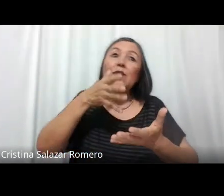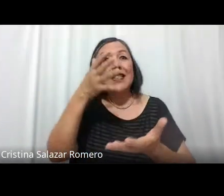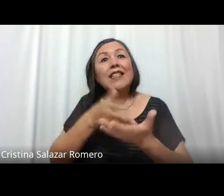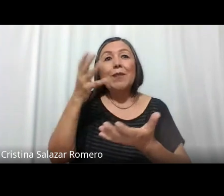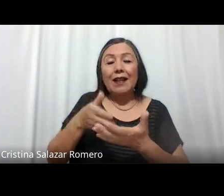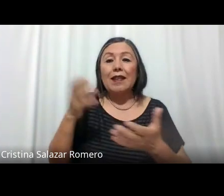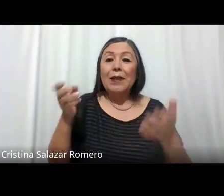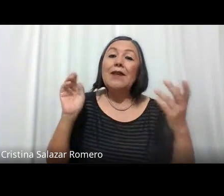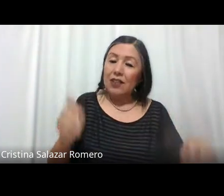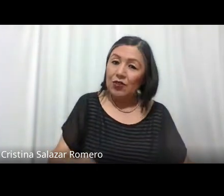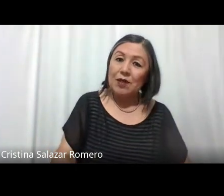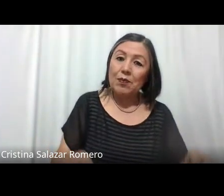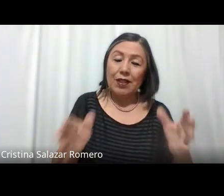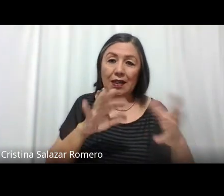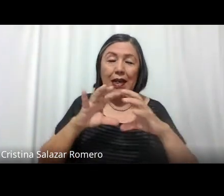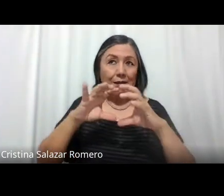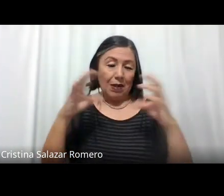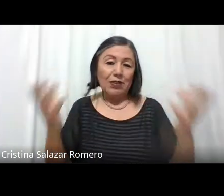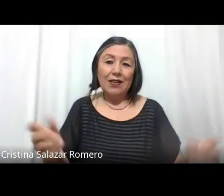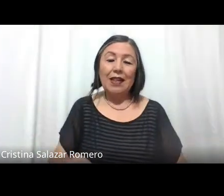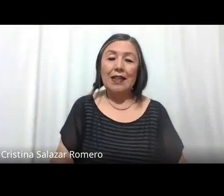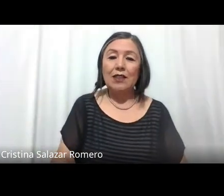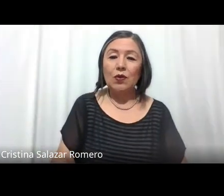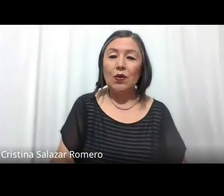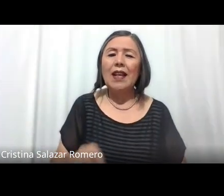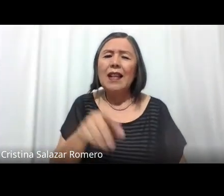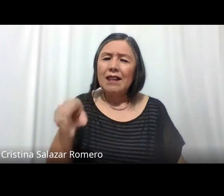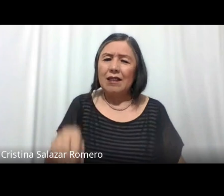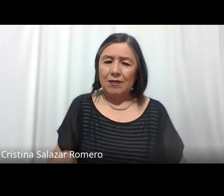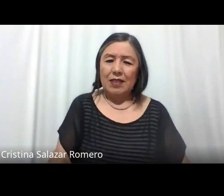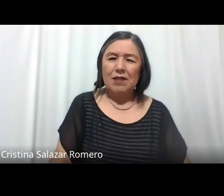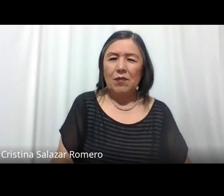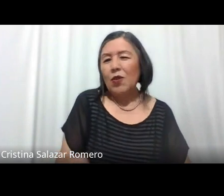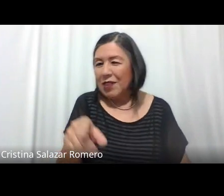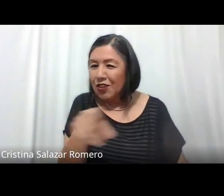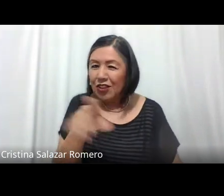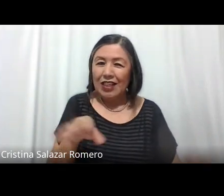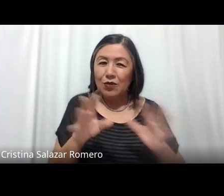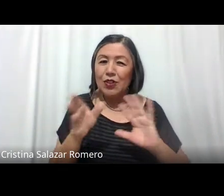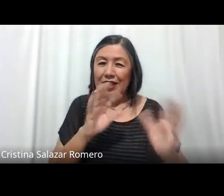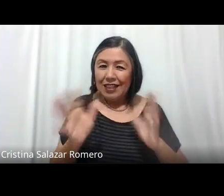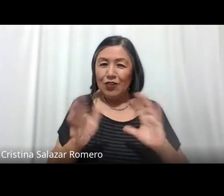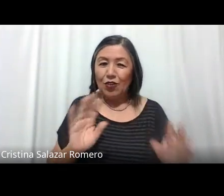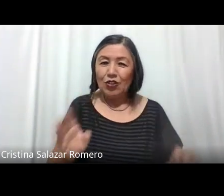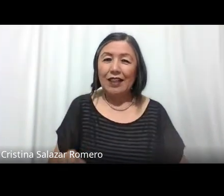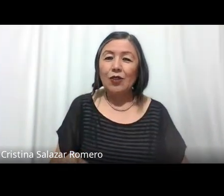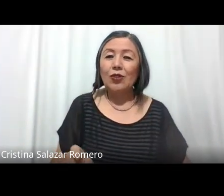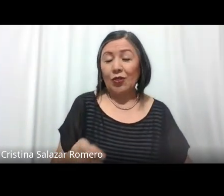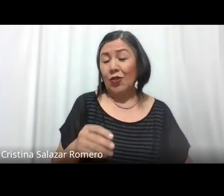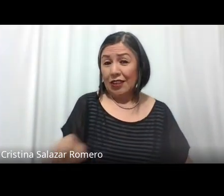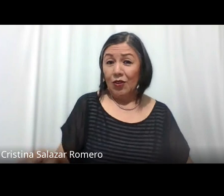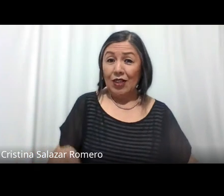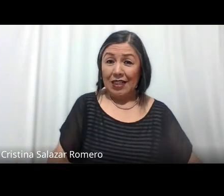no hay una seña para cada palabra, no siempre, porque vamos a ver la estructura, ¿sí? Por lo visto, creo que algunos ya han tenido